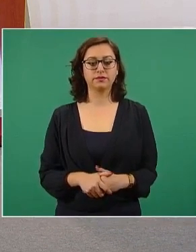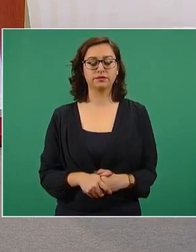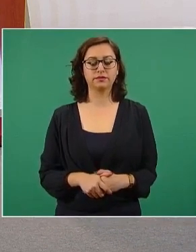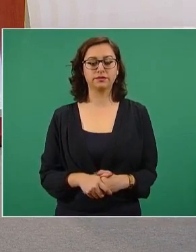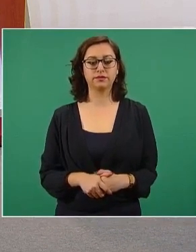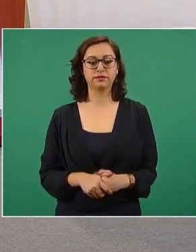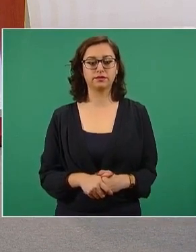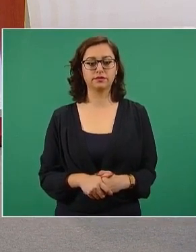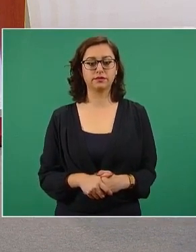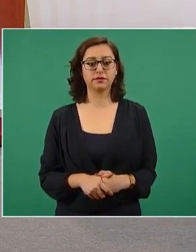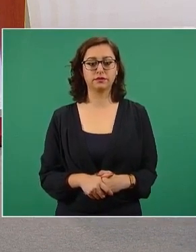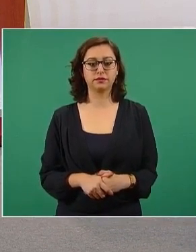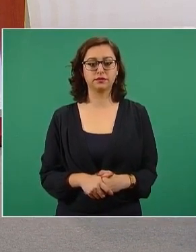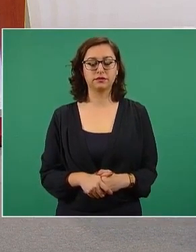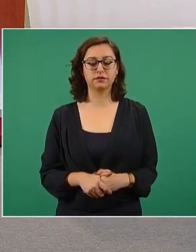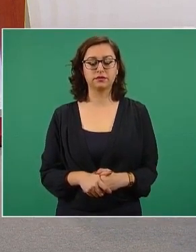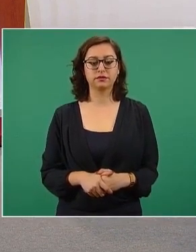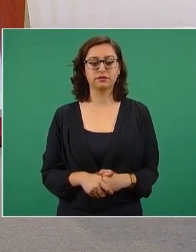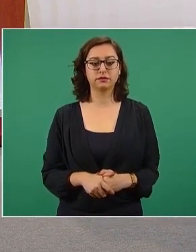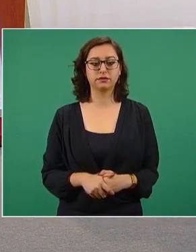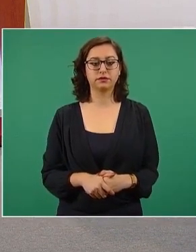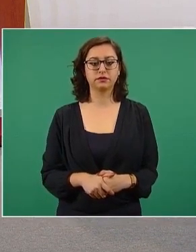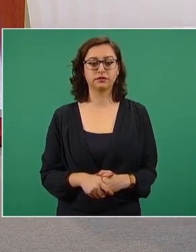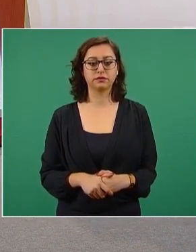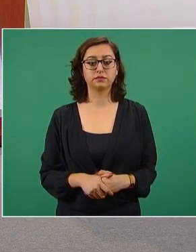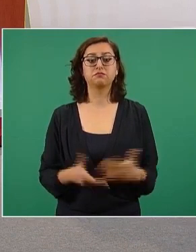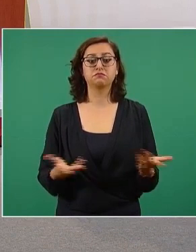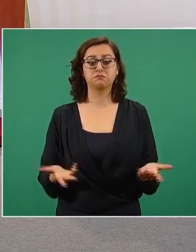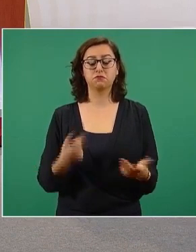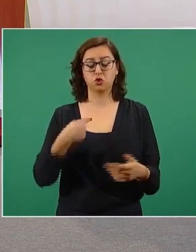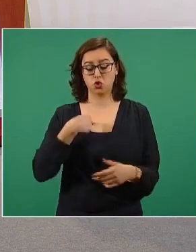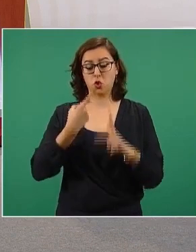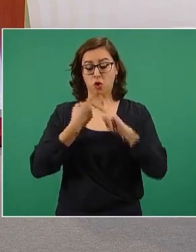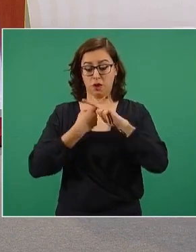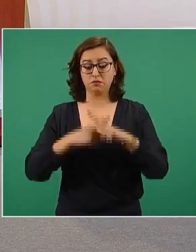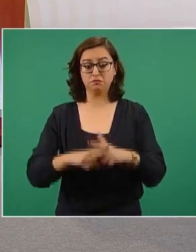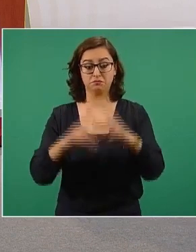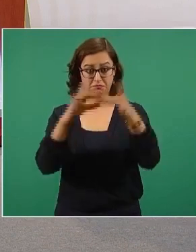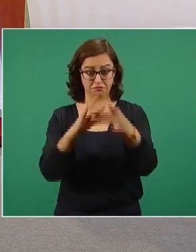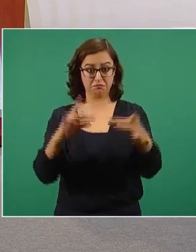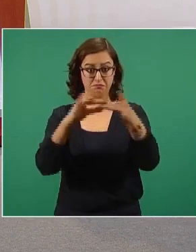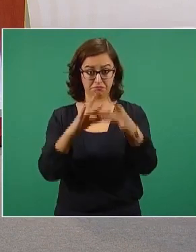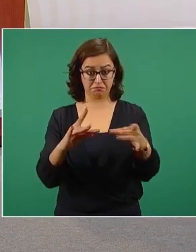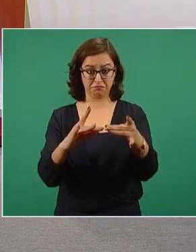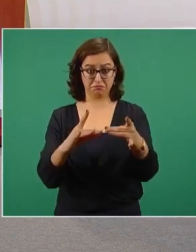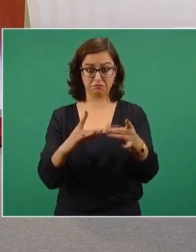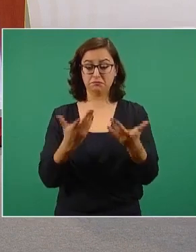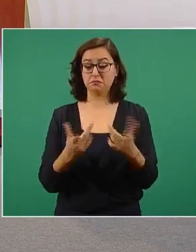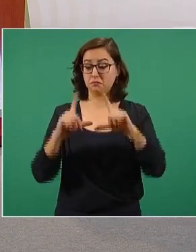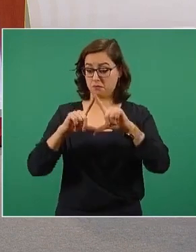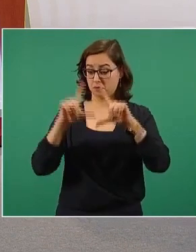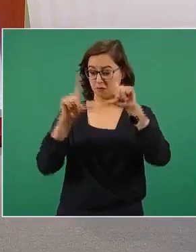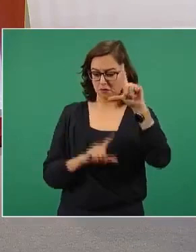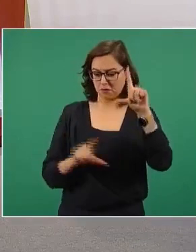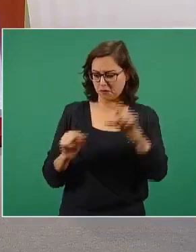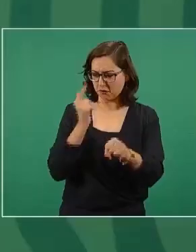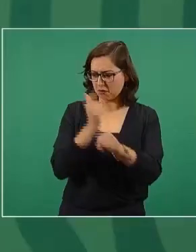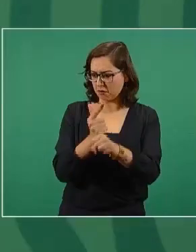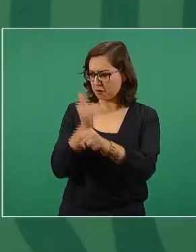que aunque hemos descubierto tres grandes yacimientos de hidrocarburos